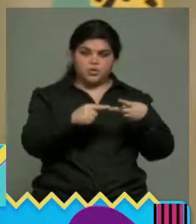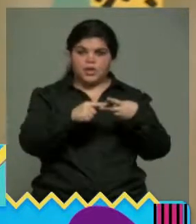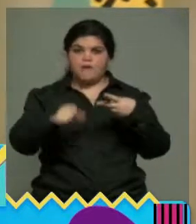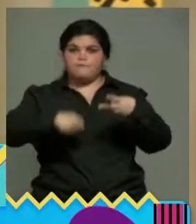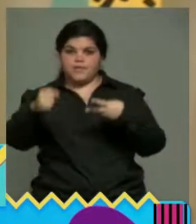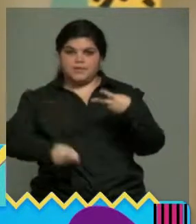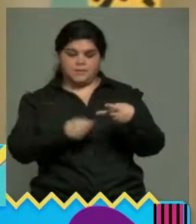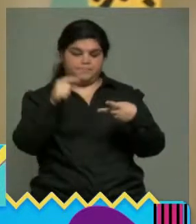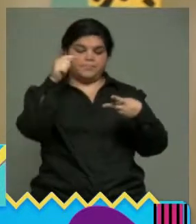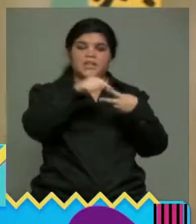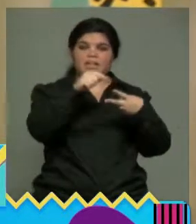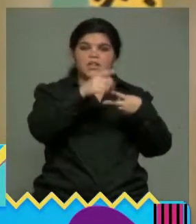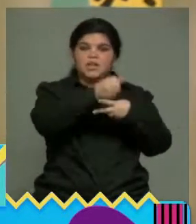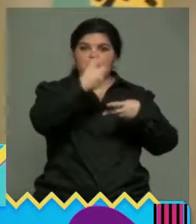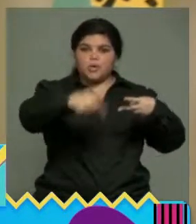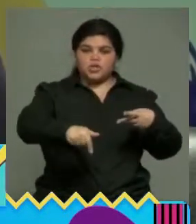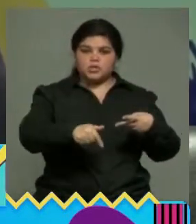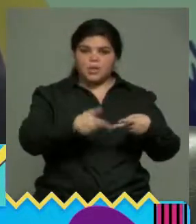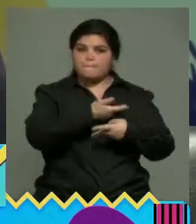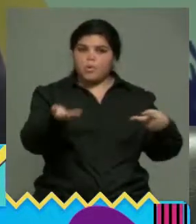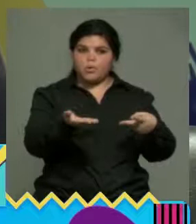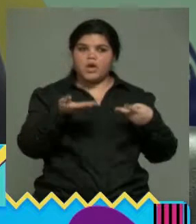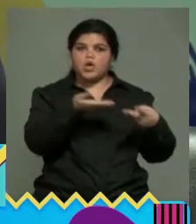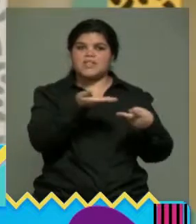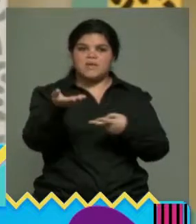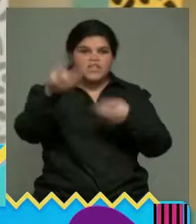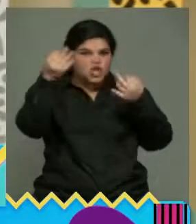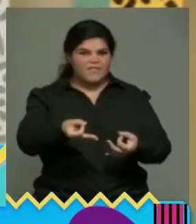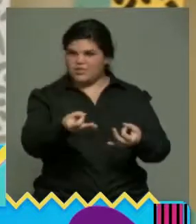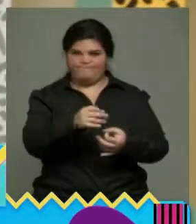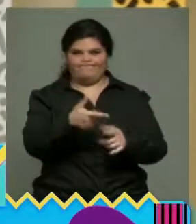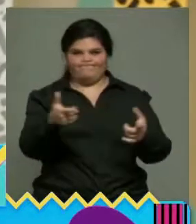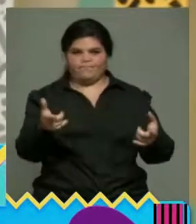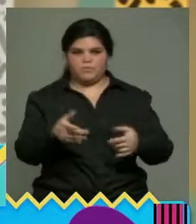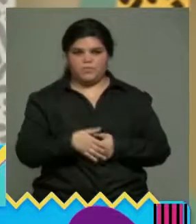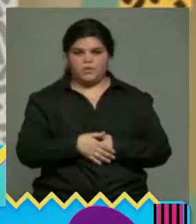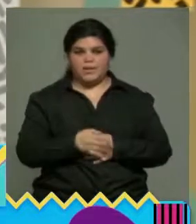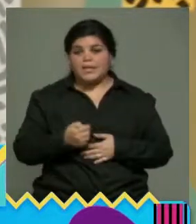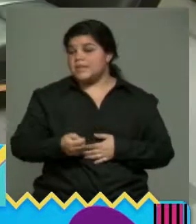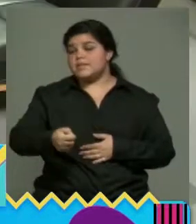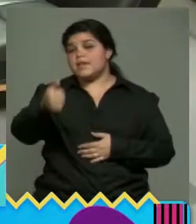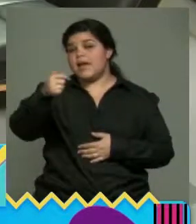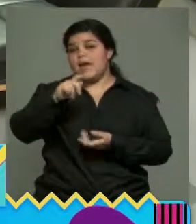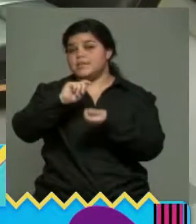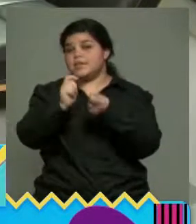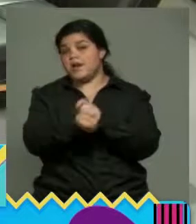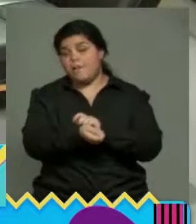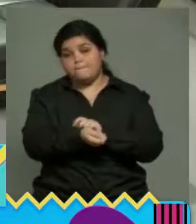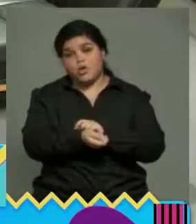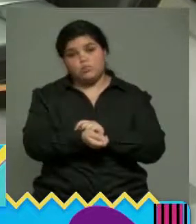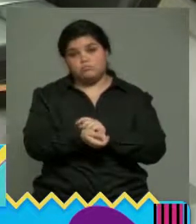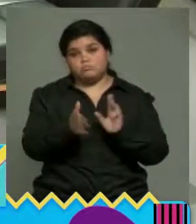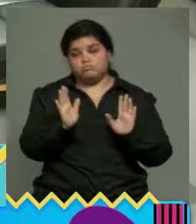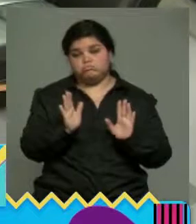público no es bueno, el servicio, o sea, habría que pensar en... Estamos cerca de un buen cambio porque